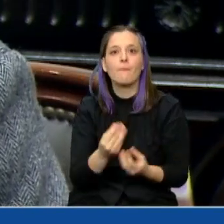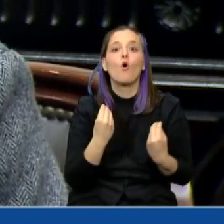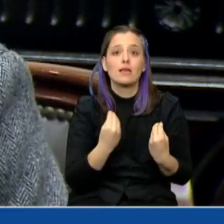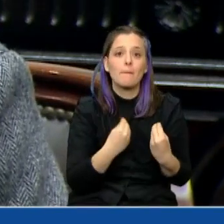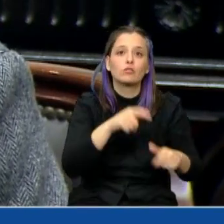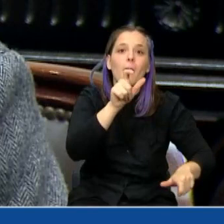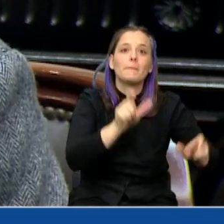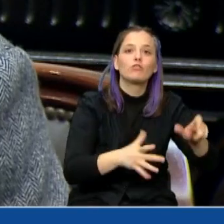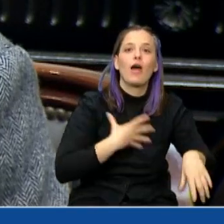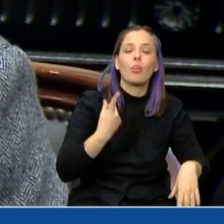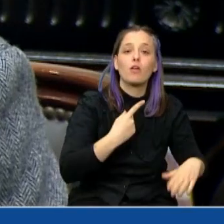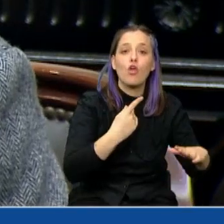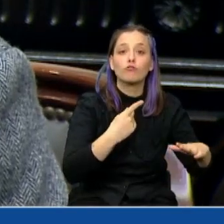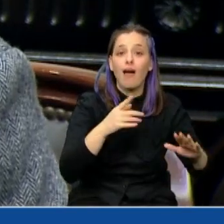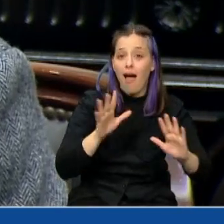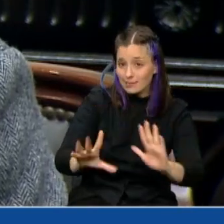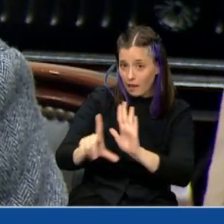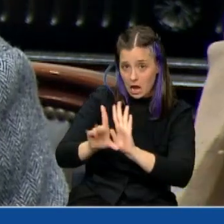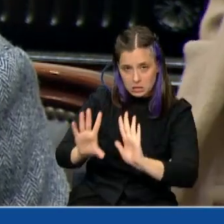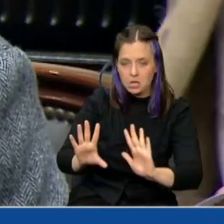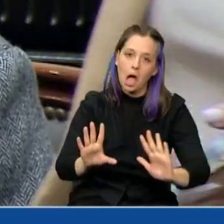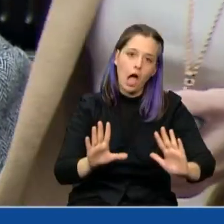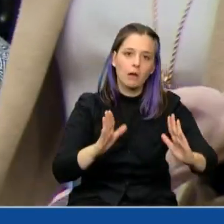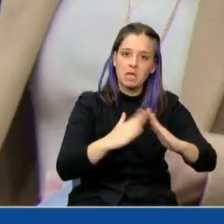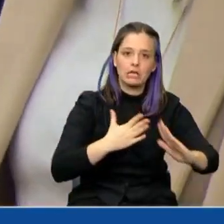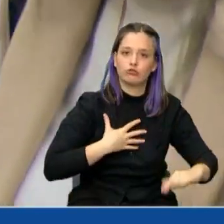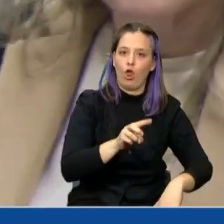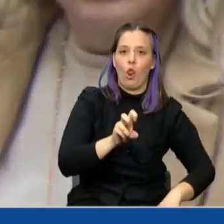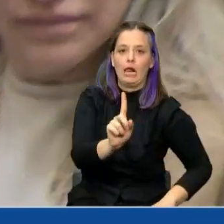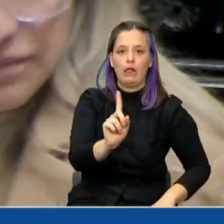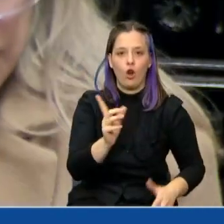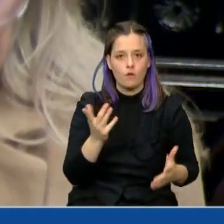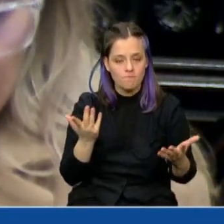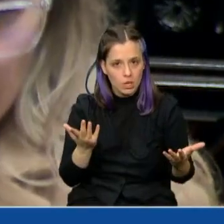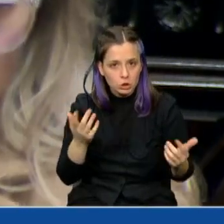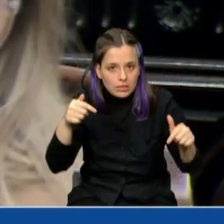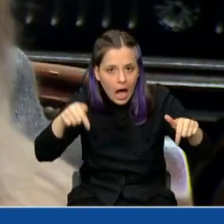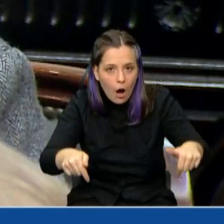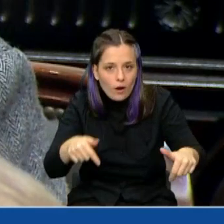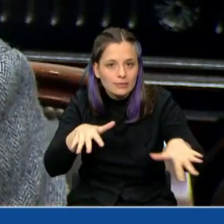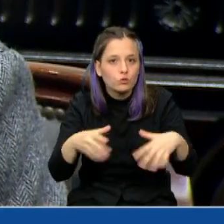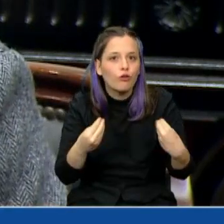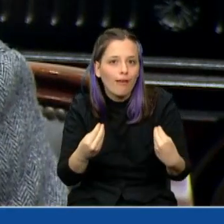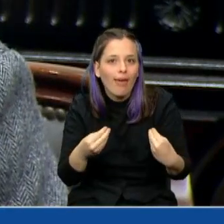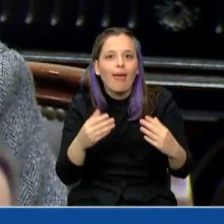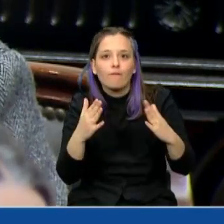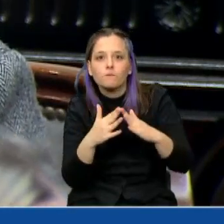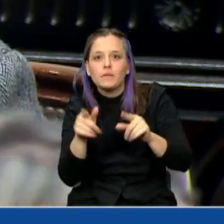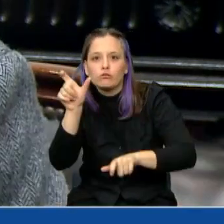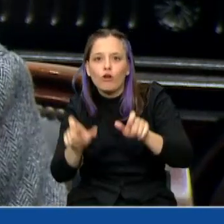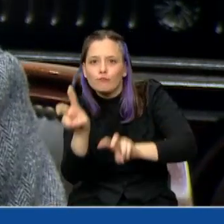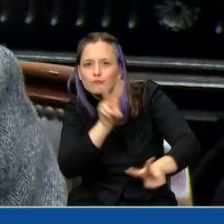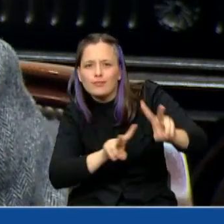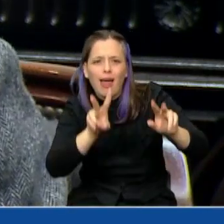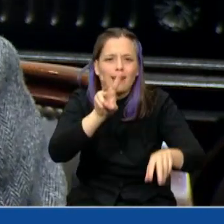retracción en la oferta, lo que hace que hoy en día sea extremadamente difícil conseguir una vivienda